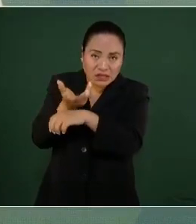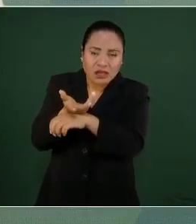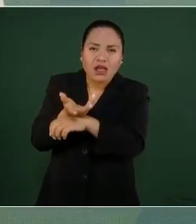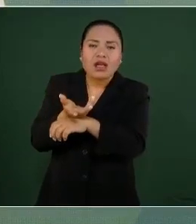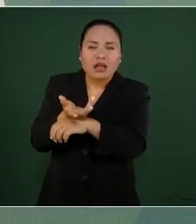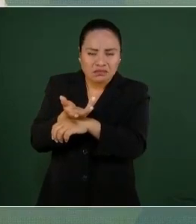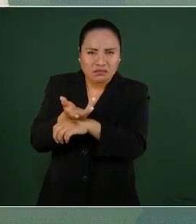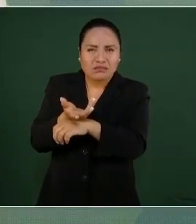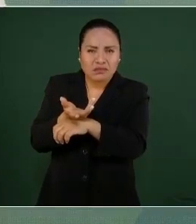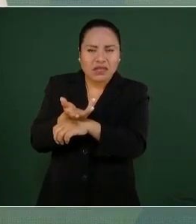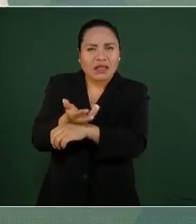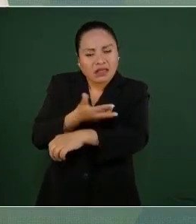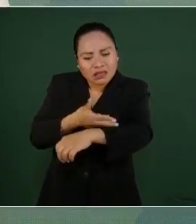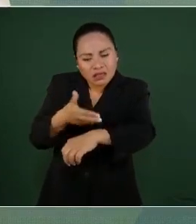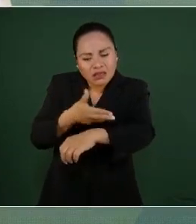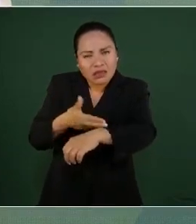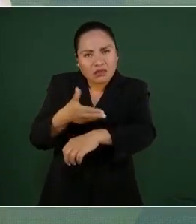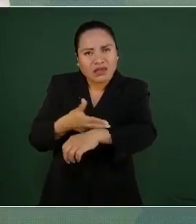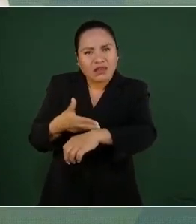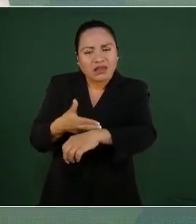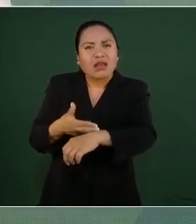trámites llenando